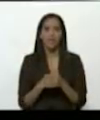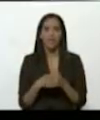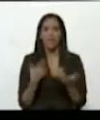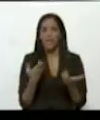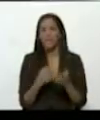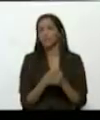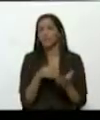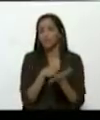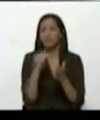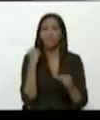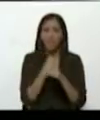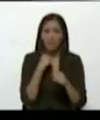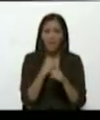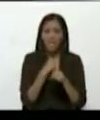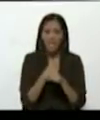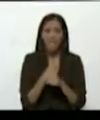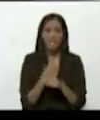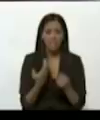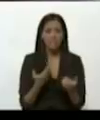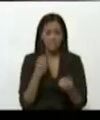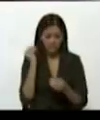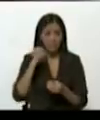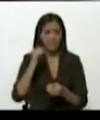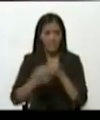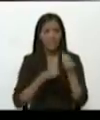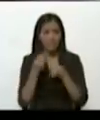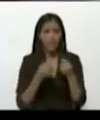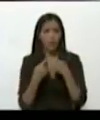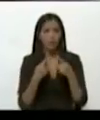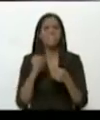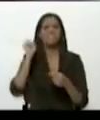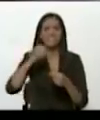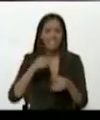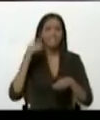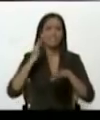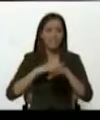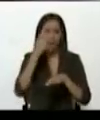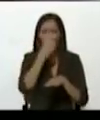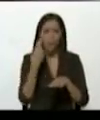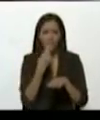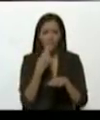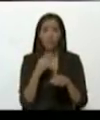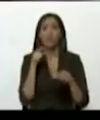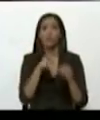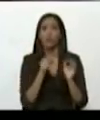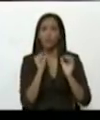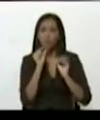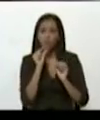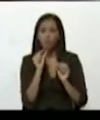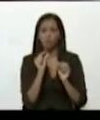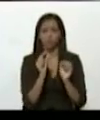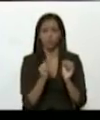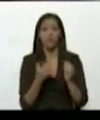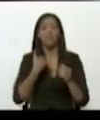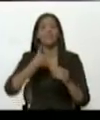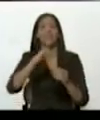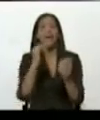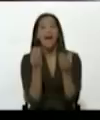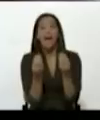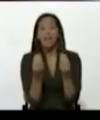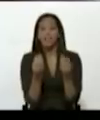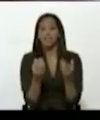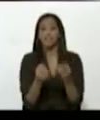Saavedra, trabajé con él. Sí están haciendo cosas, claro. Sí están comprometidos. Esto es una parte nada más de lo mucho que hay. Simplemente pues